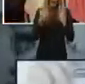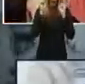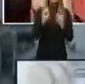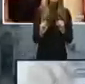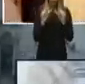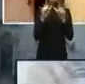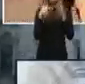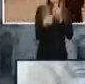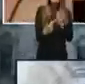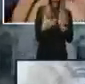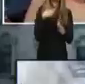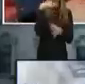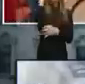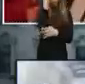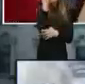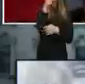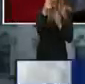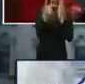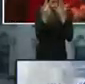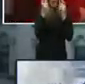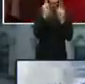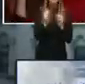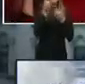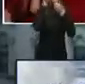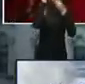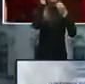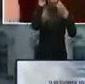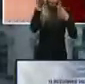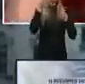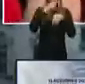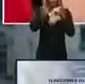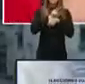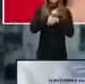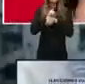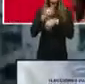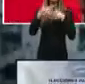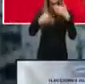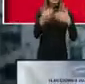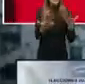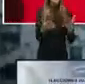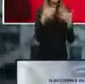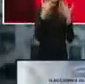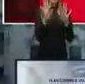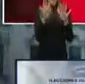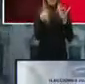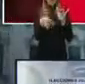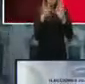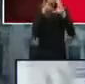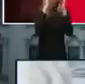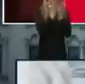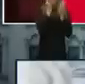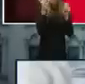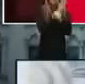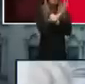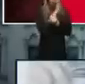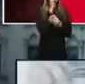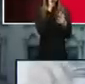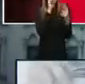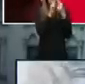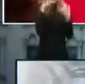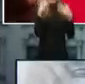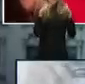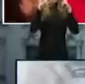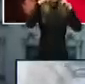es importante pues que les transmitamos minuto a minuto. Ya el mundo entero conoce esta noticia que se